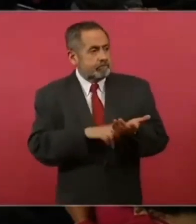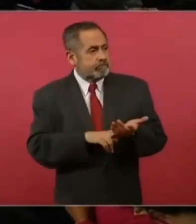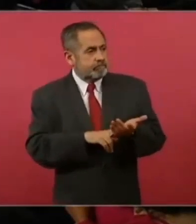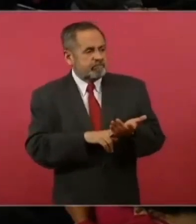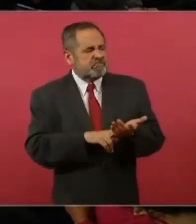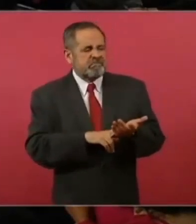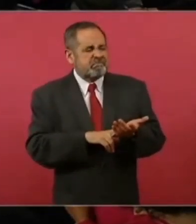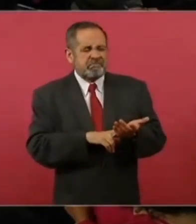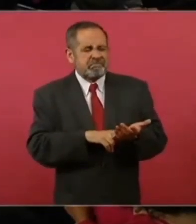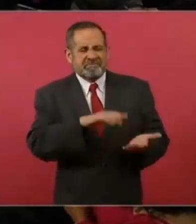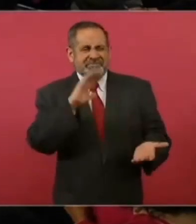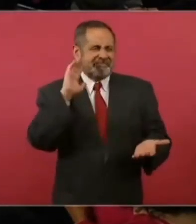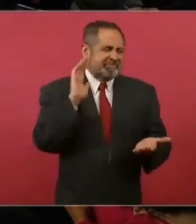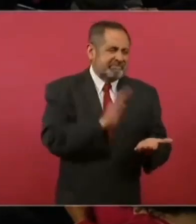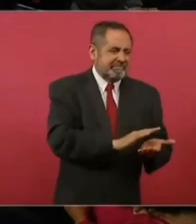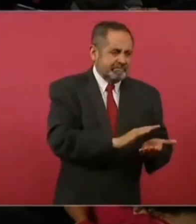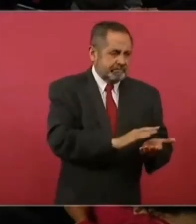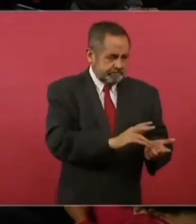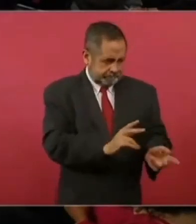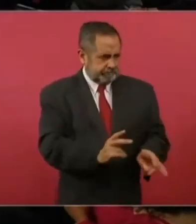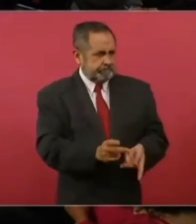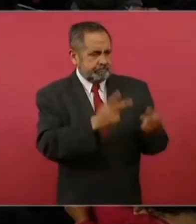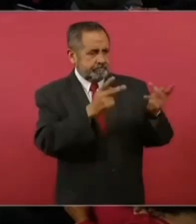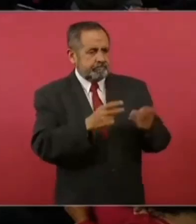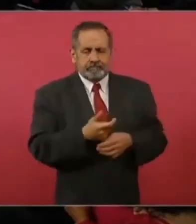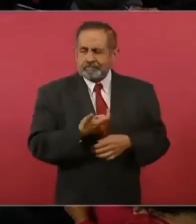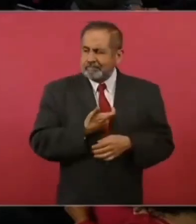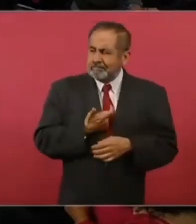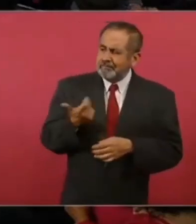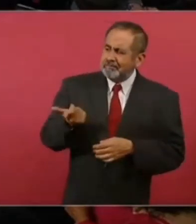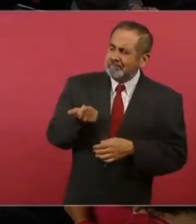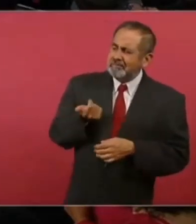de ese avalúo. Y así en otros casos.